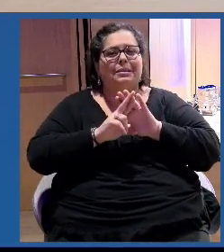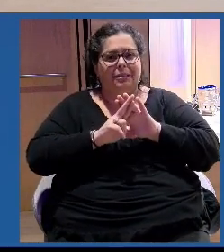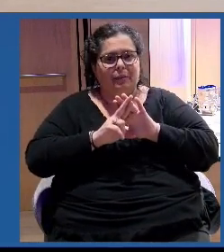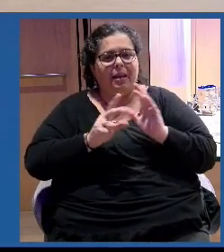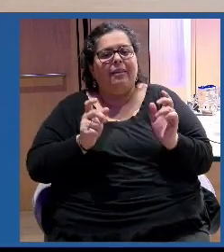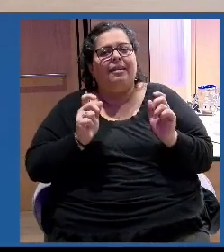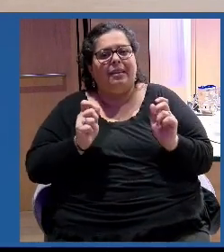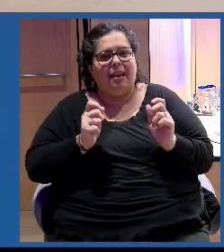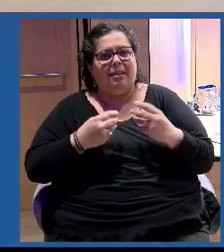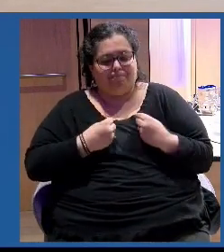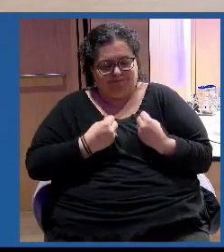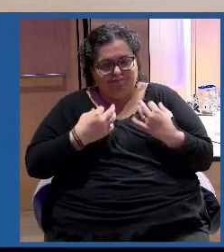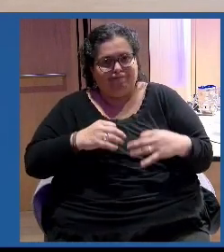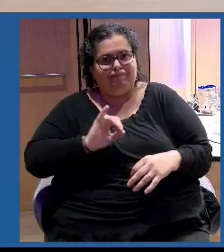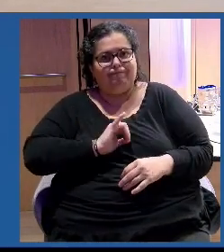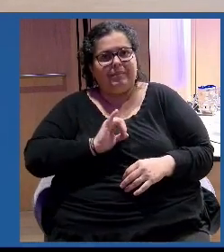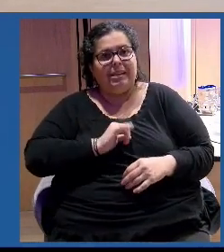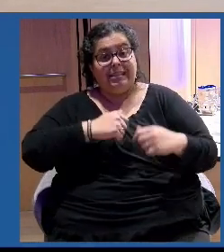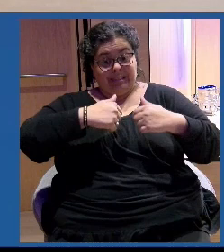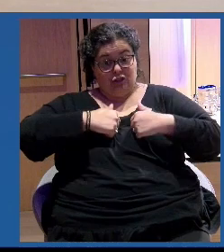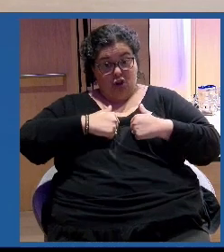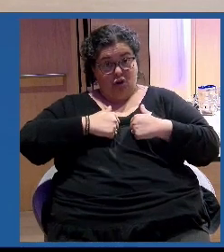que si yo me represento, me